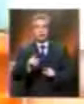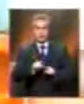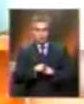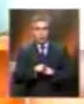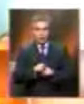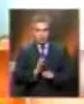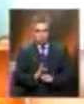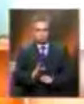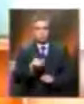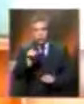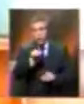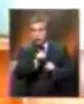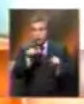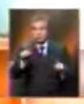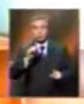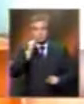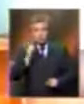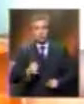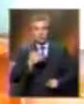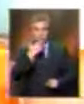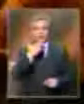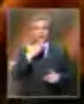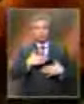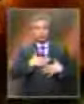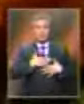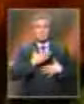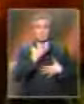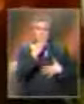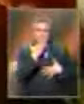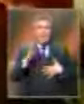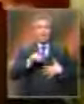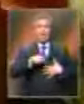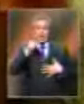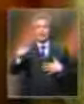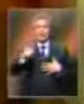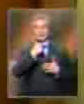de... Ellos siempre me dicen que yo sea mejor que ellos.